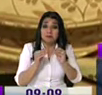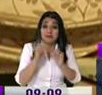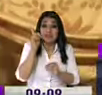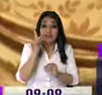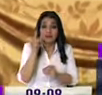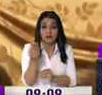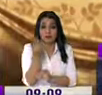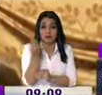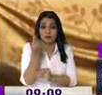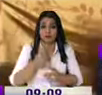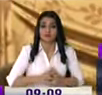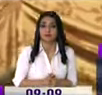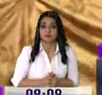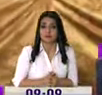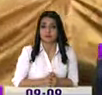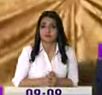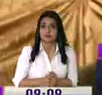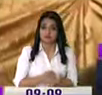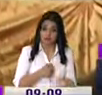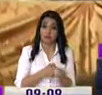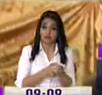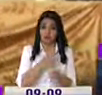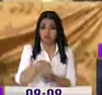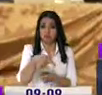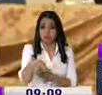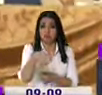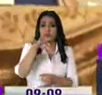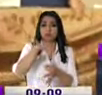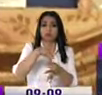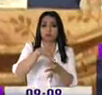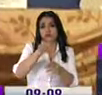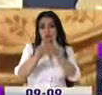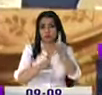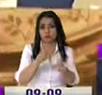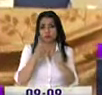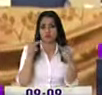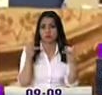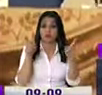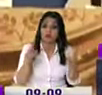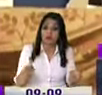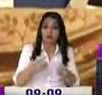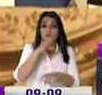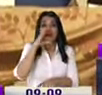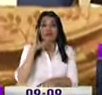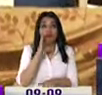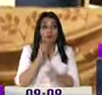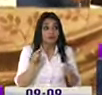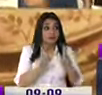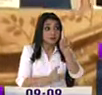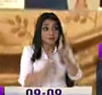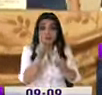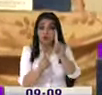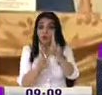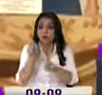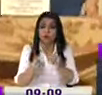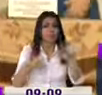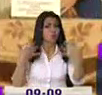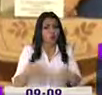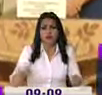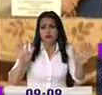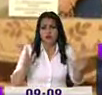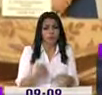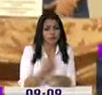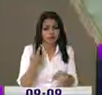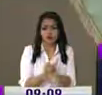liderazgos jóvenes. Manifestando su apoyo al próximo proceso, Nebot acotó que se debe consultar a la ciudadanía las veces que